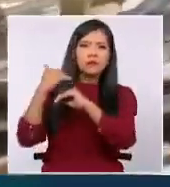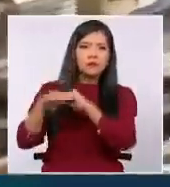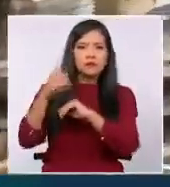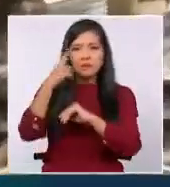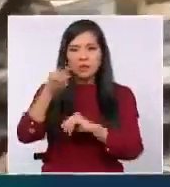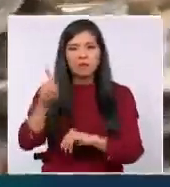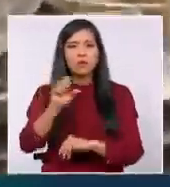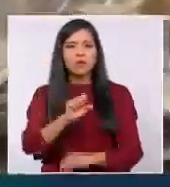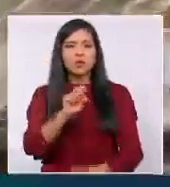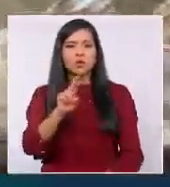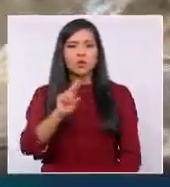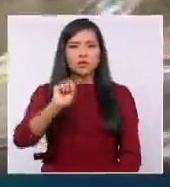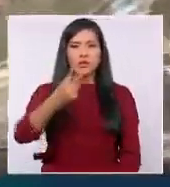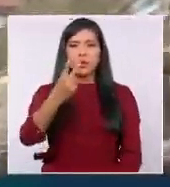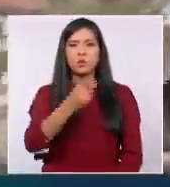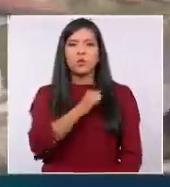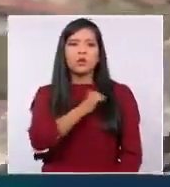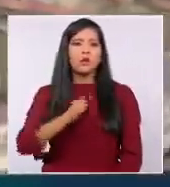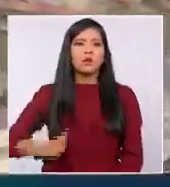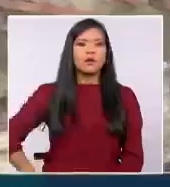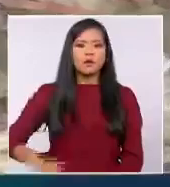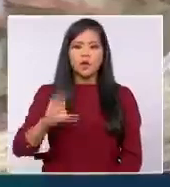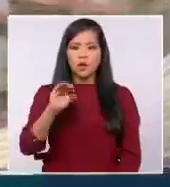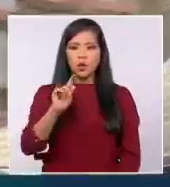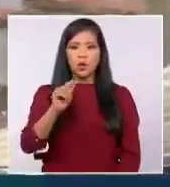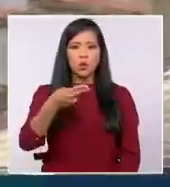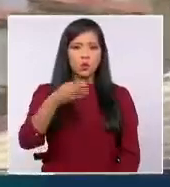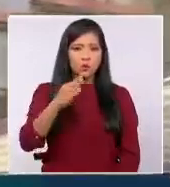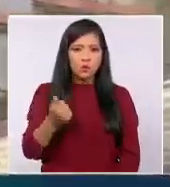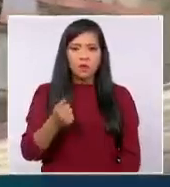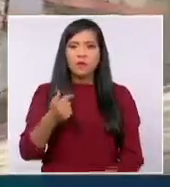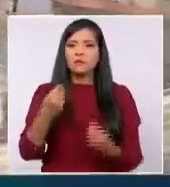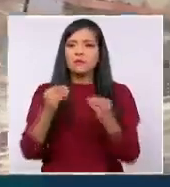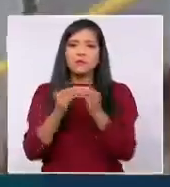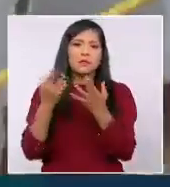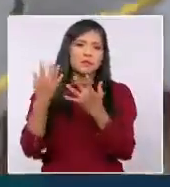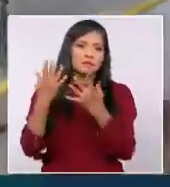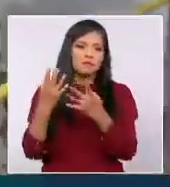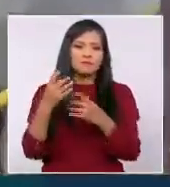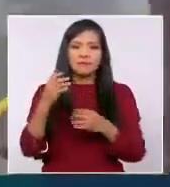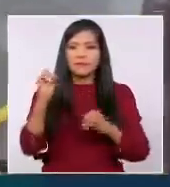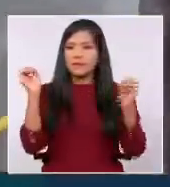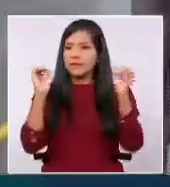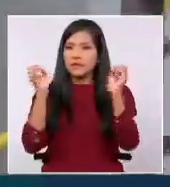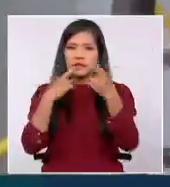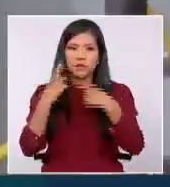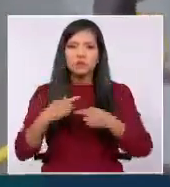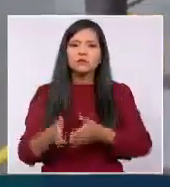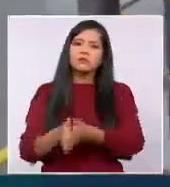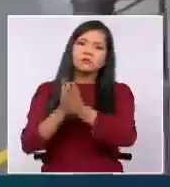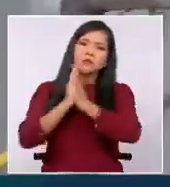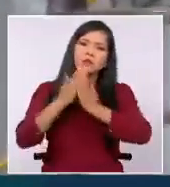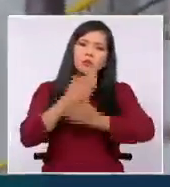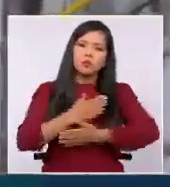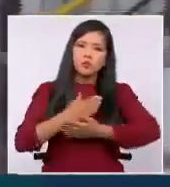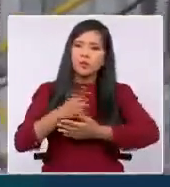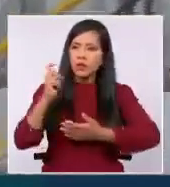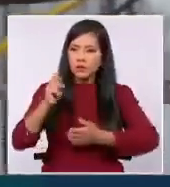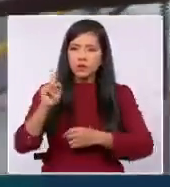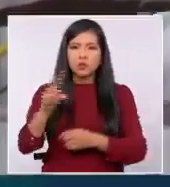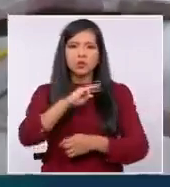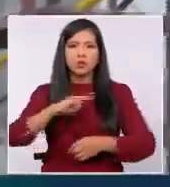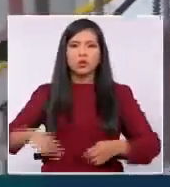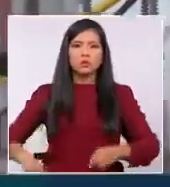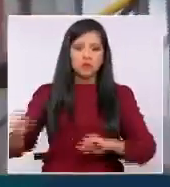embargo, hasta ahora nadie atendió este caso. Piden que las autoridades del municipio paseño colaboren en sacar los escombros